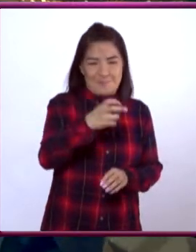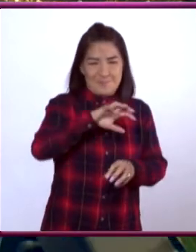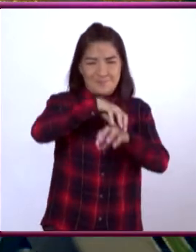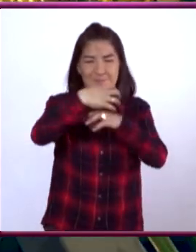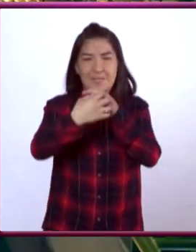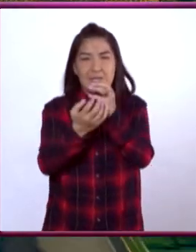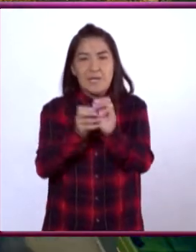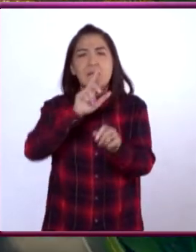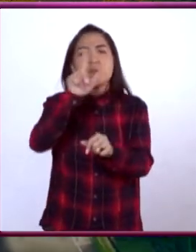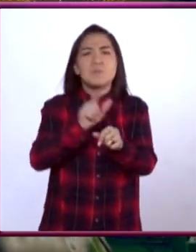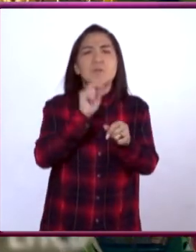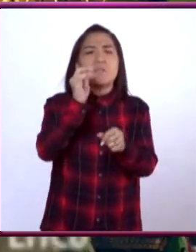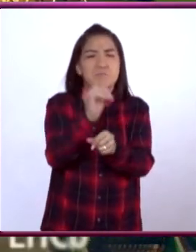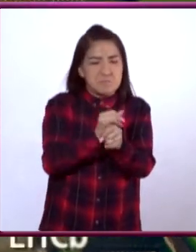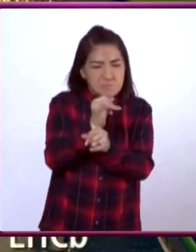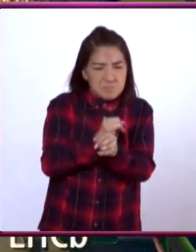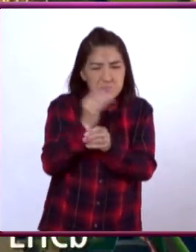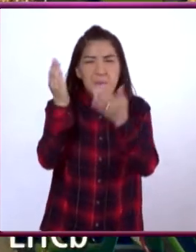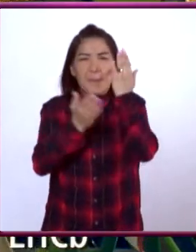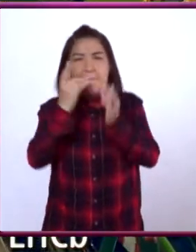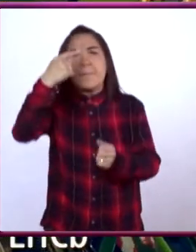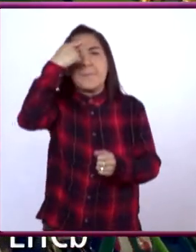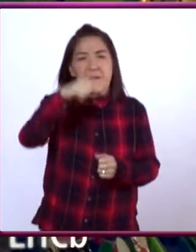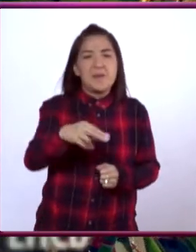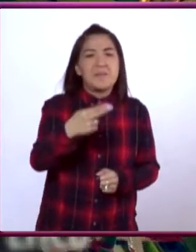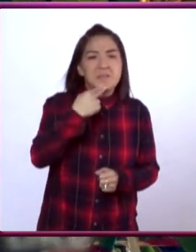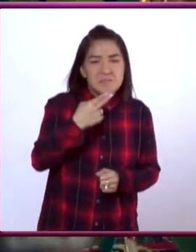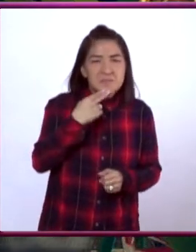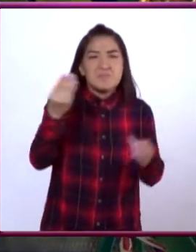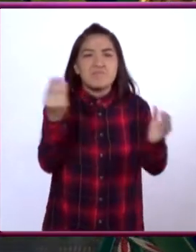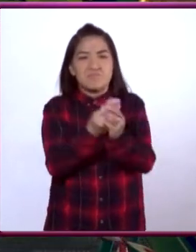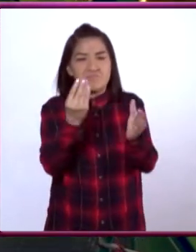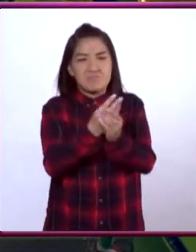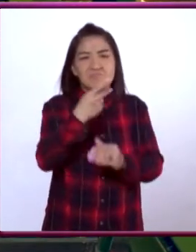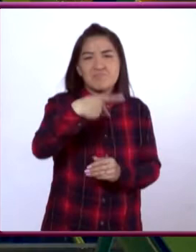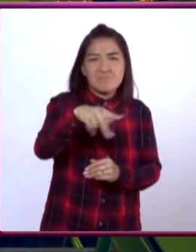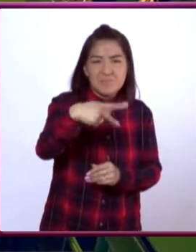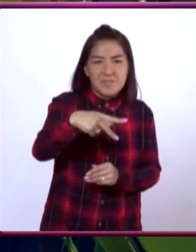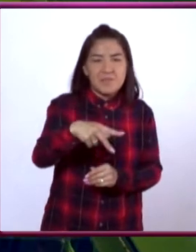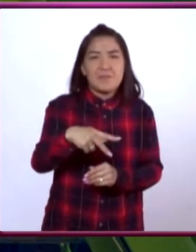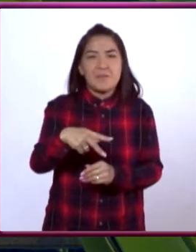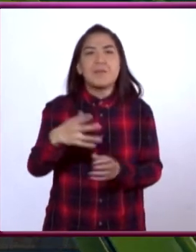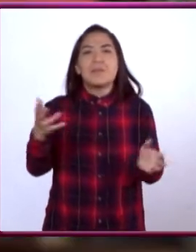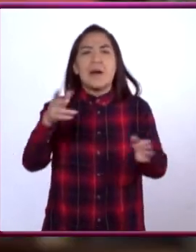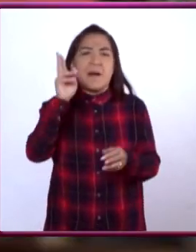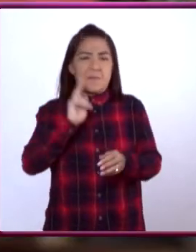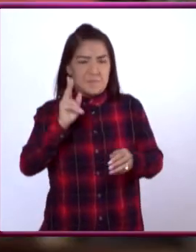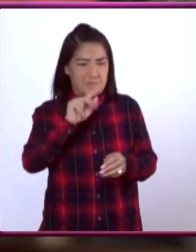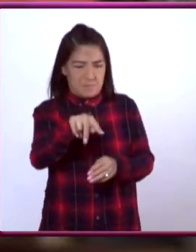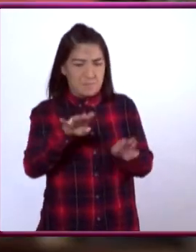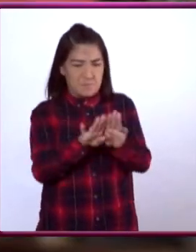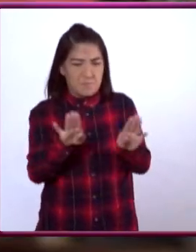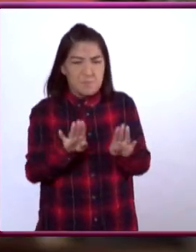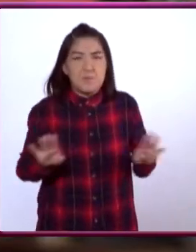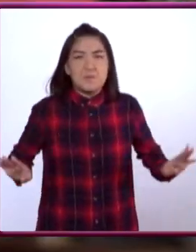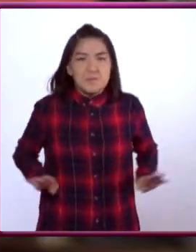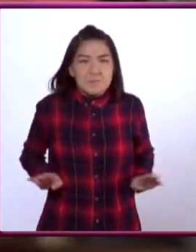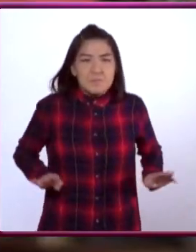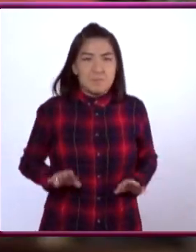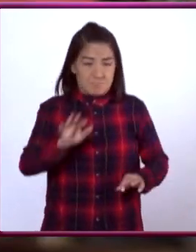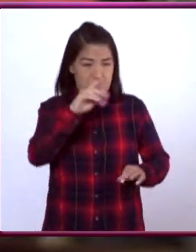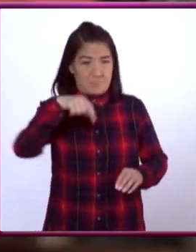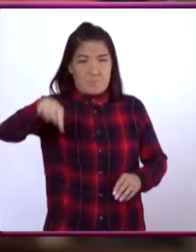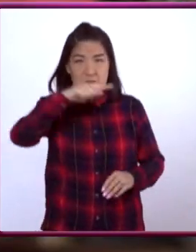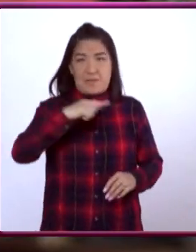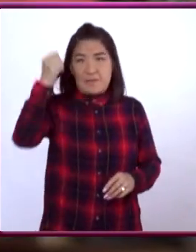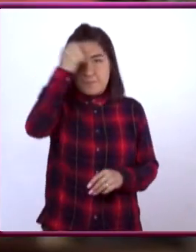partir de esas colisiones, estudiar con qué frecuencia se generan, las propiedades de las partículas. Y queremos ver si todo esto corresponde a lo